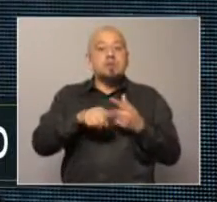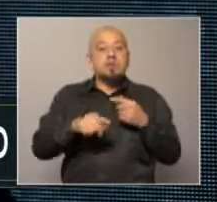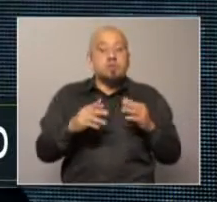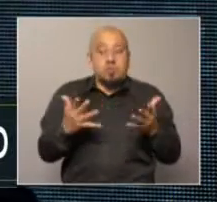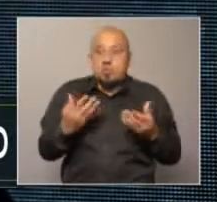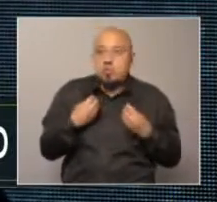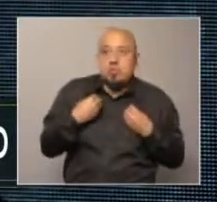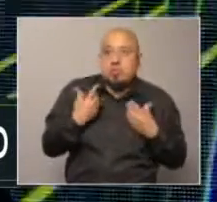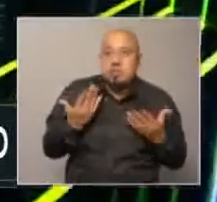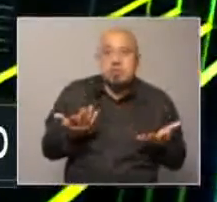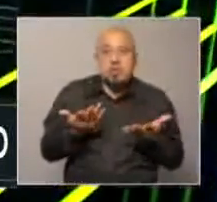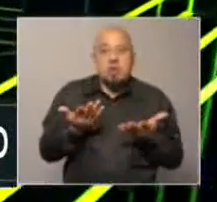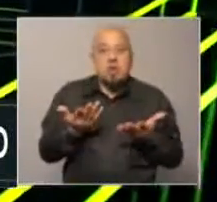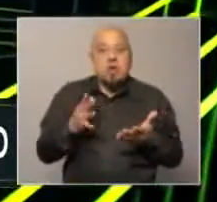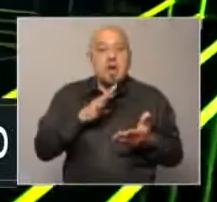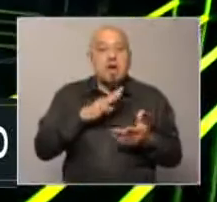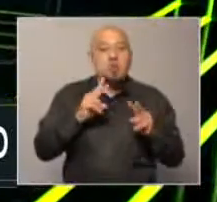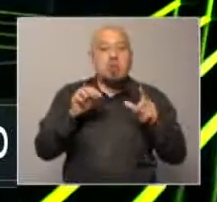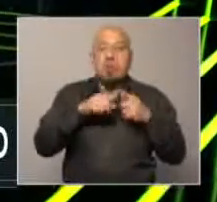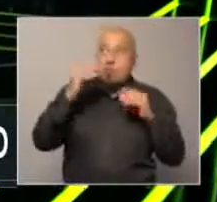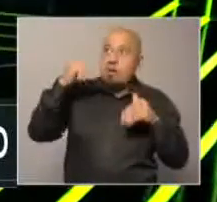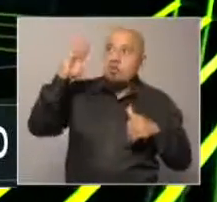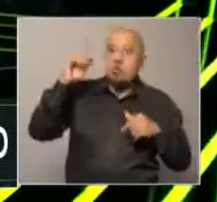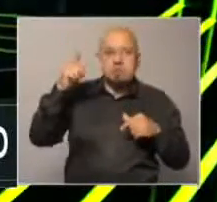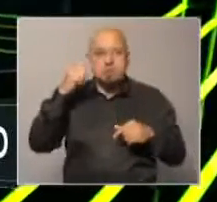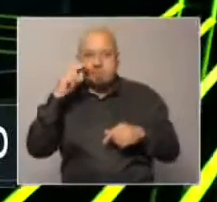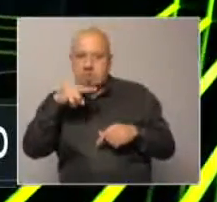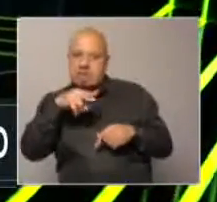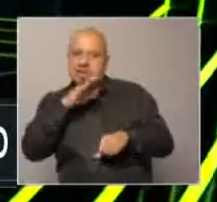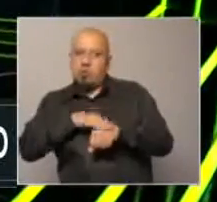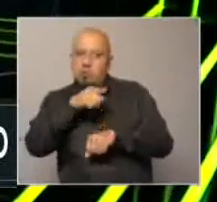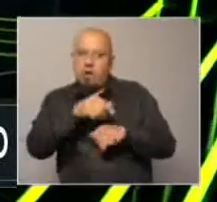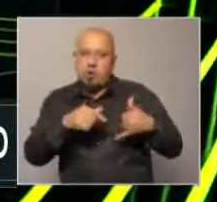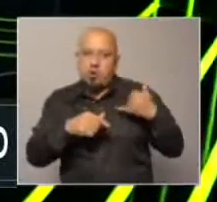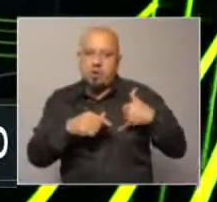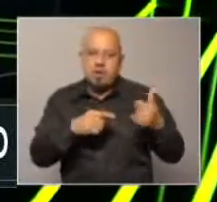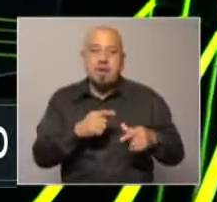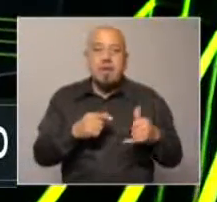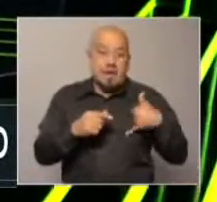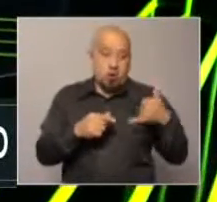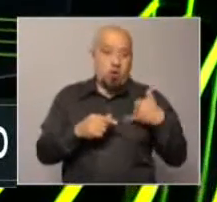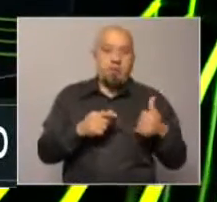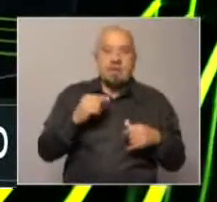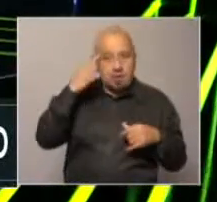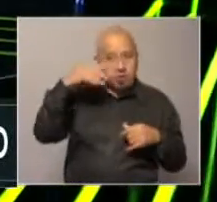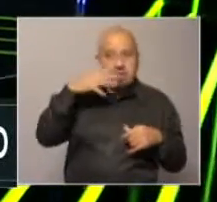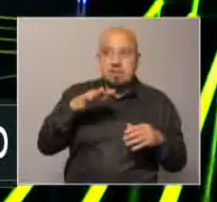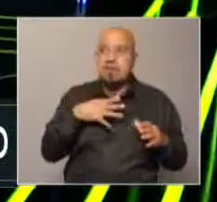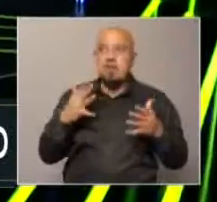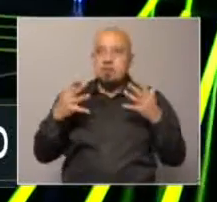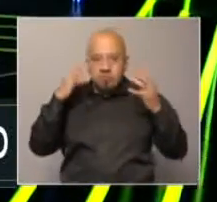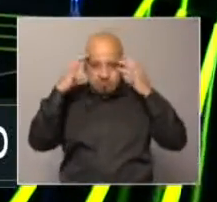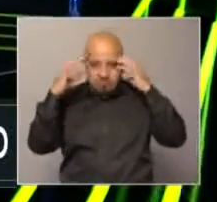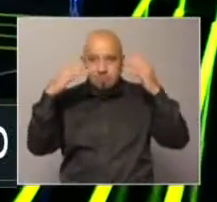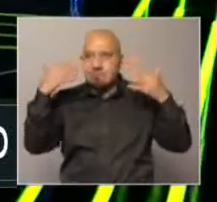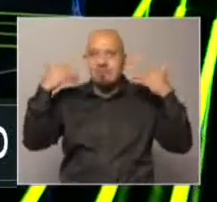energía, produce, digamos, un vínculo con el adulto conflictivo, que es parte de ser adolescente, ¿no? Claro. Sostener el conflicto en ese proceso de crecimiento. Y a